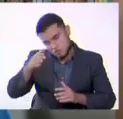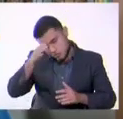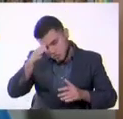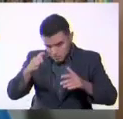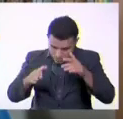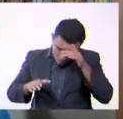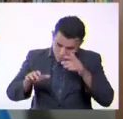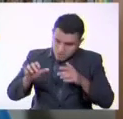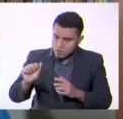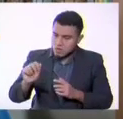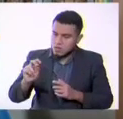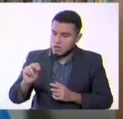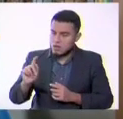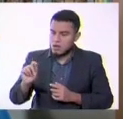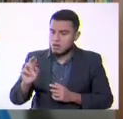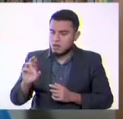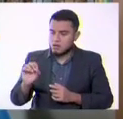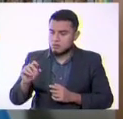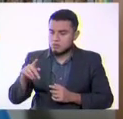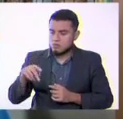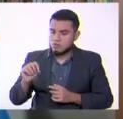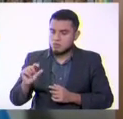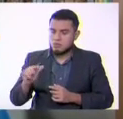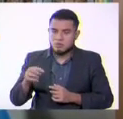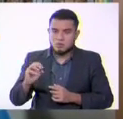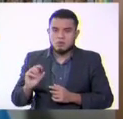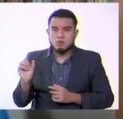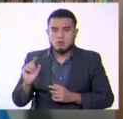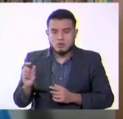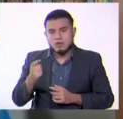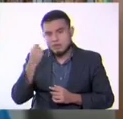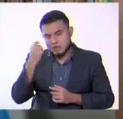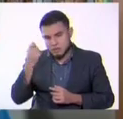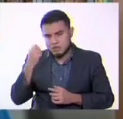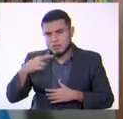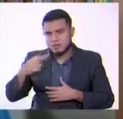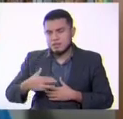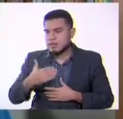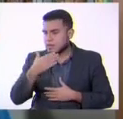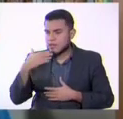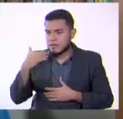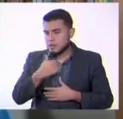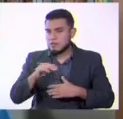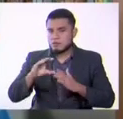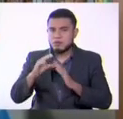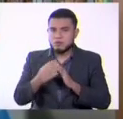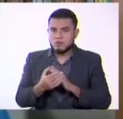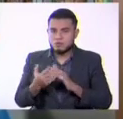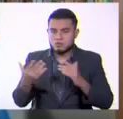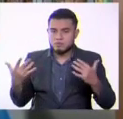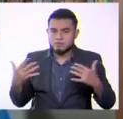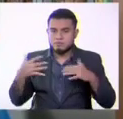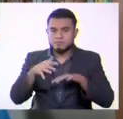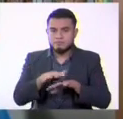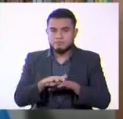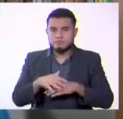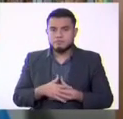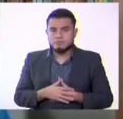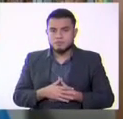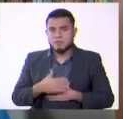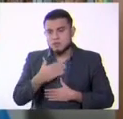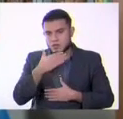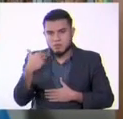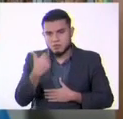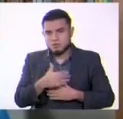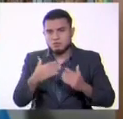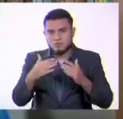antropológicos, conceptos que nos van a permitir entender la realidad. ¿Qué pasa cuando las culturas entran en contacto? ¿Qué pasa cuando